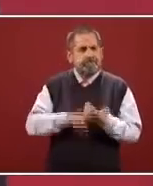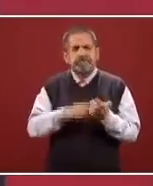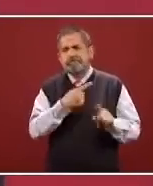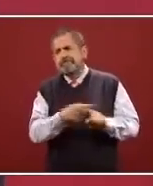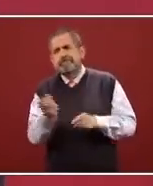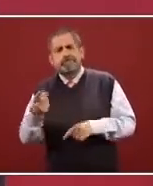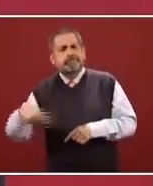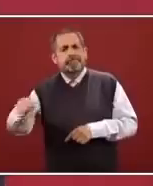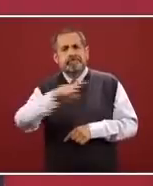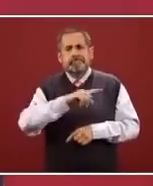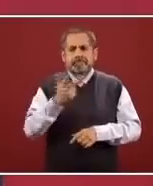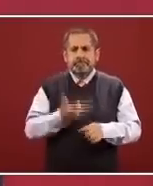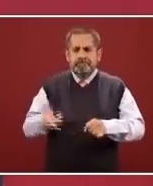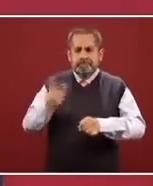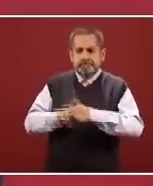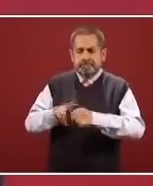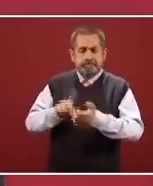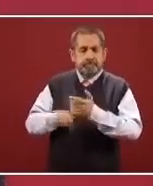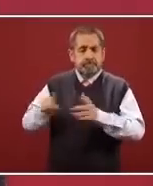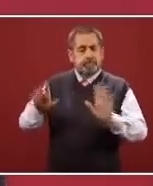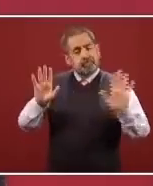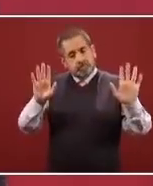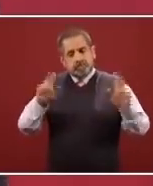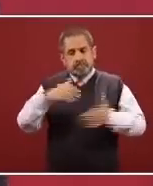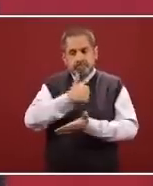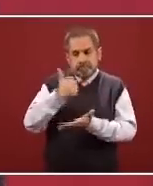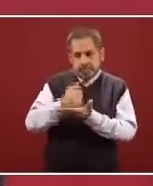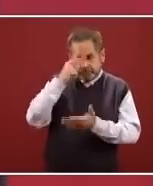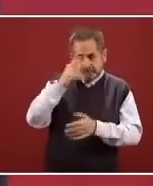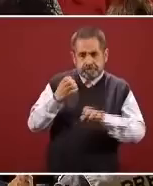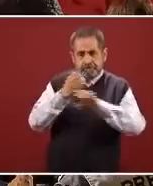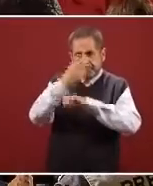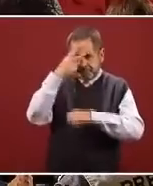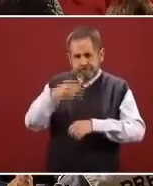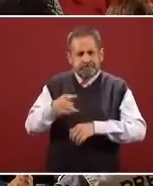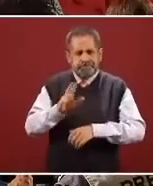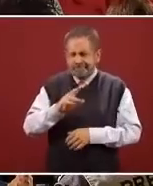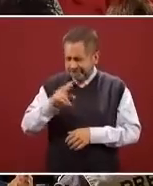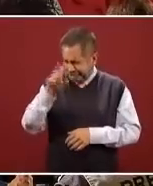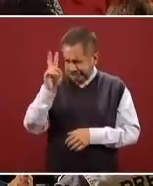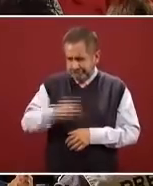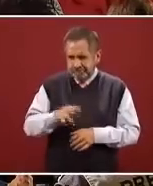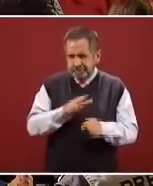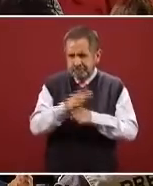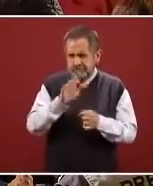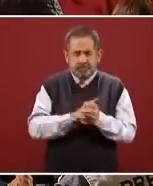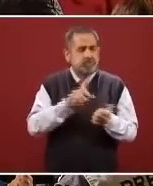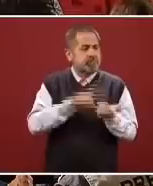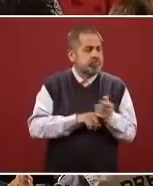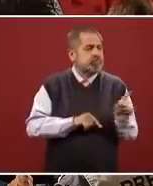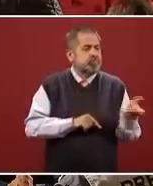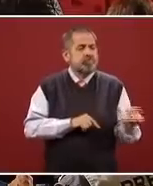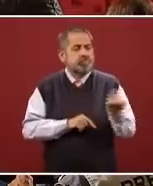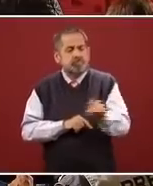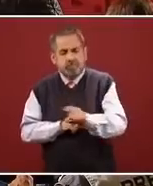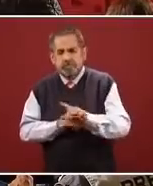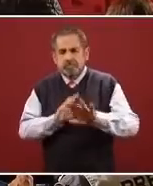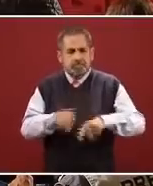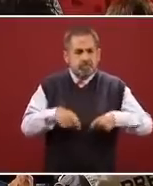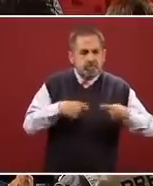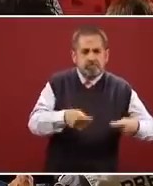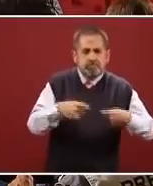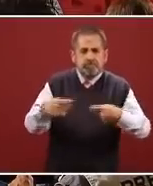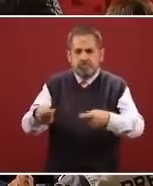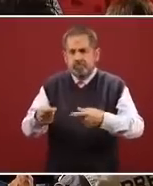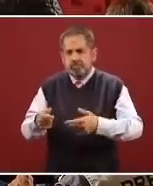hospitales, al menos en Ciudad de México, el Estado de México, ya sabemos perfectamente en cuáles hospitales están atendiendo a los